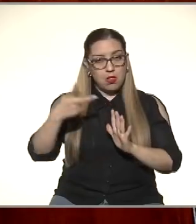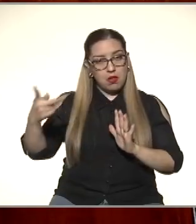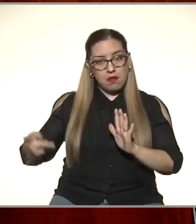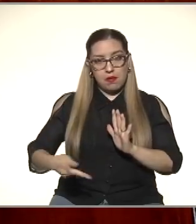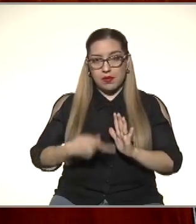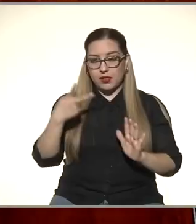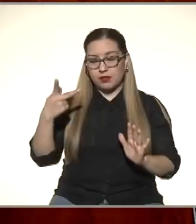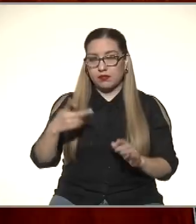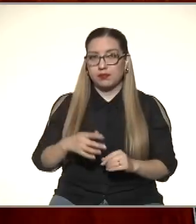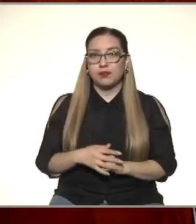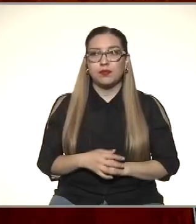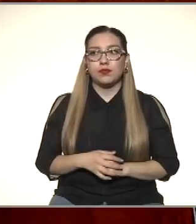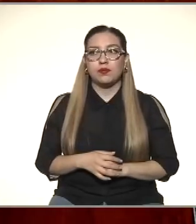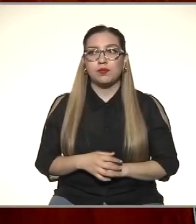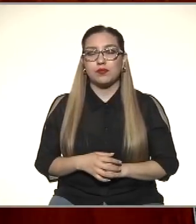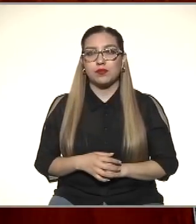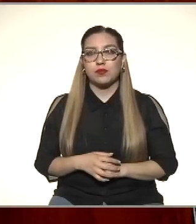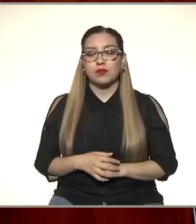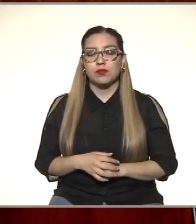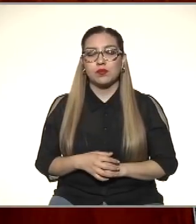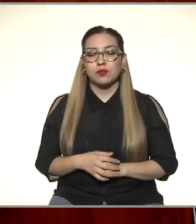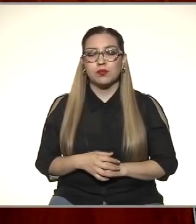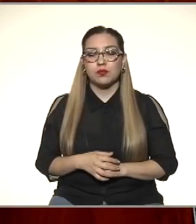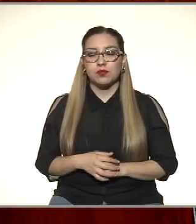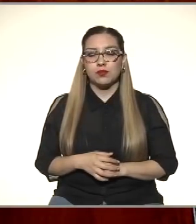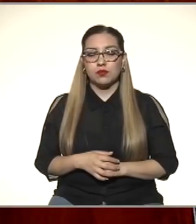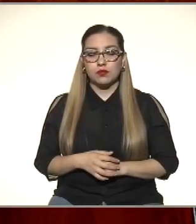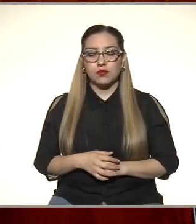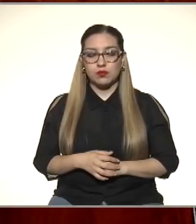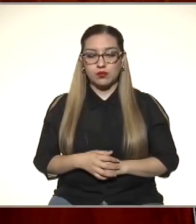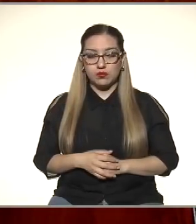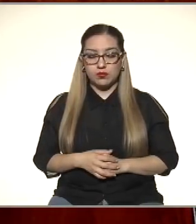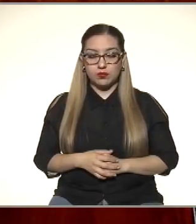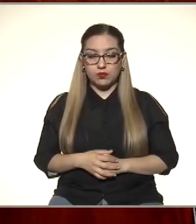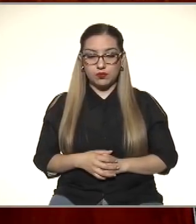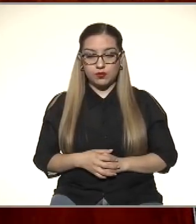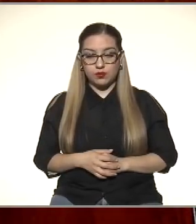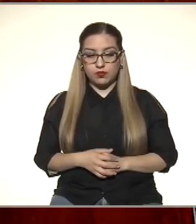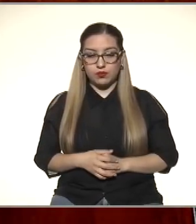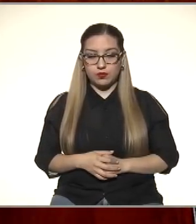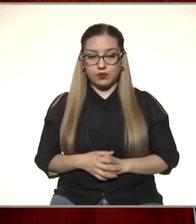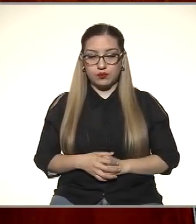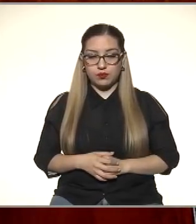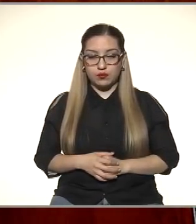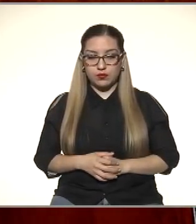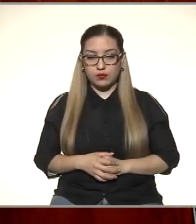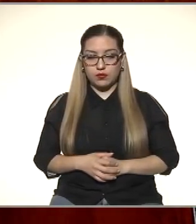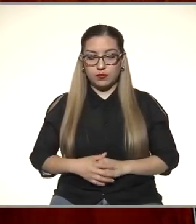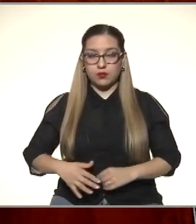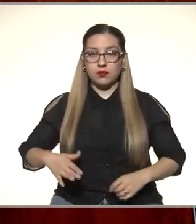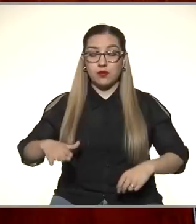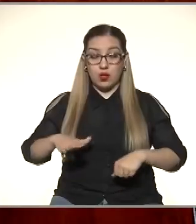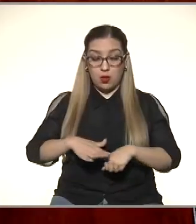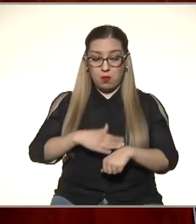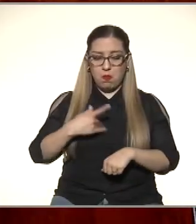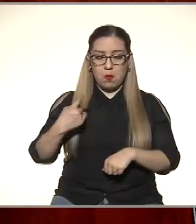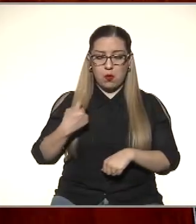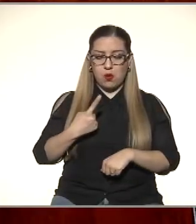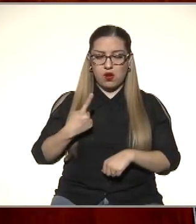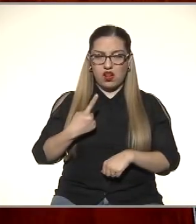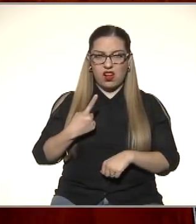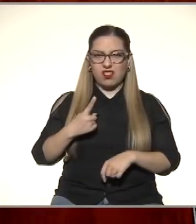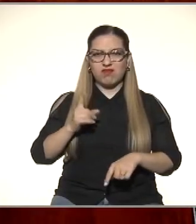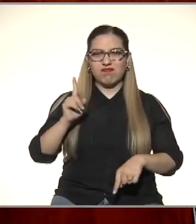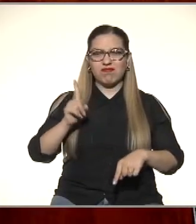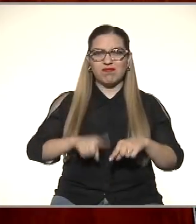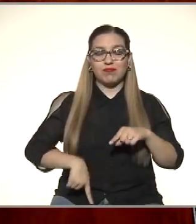porque algo que ocurre en esto, bueno, el por qué y es para qué. Más la pregunta es, ¿para qué lo voy a